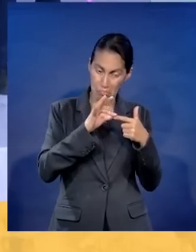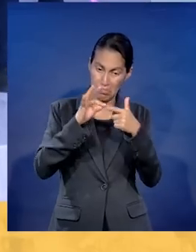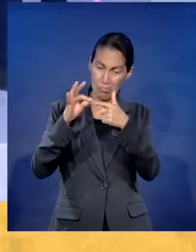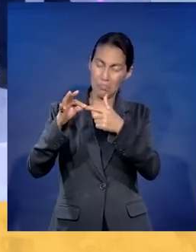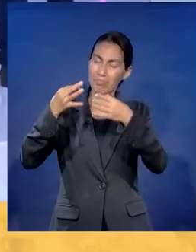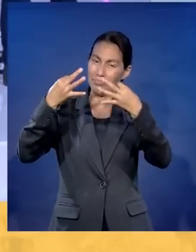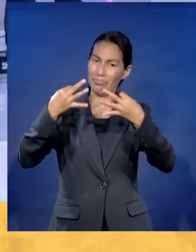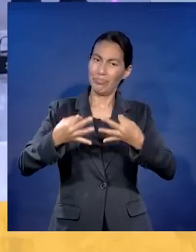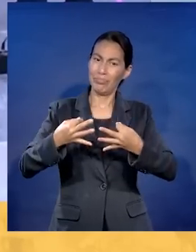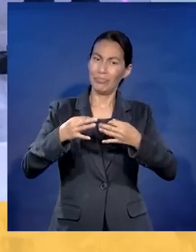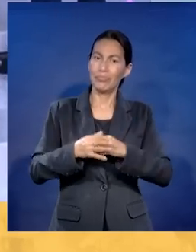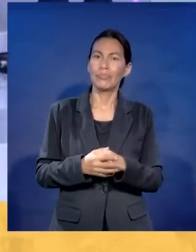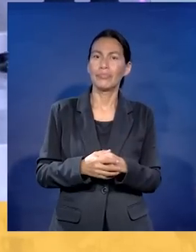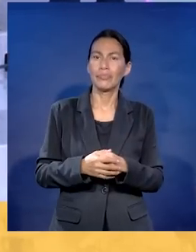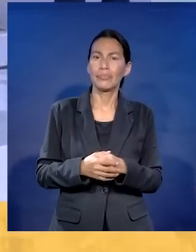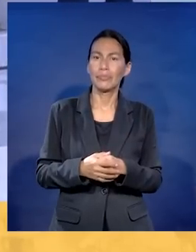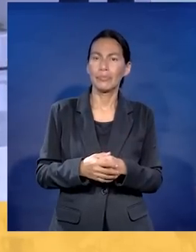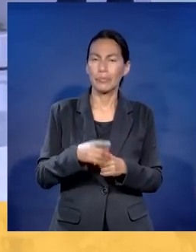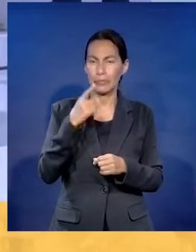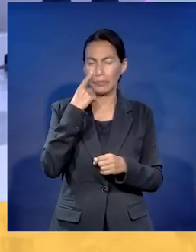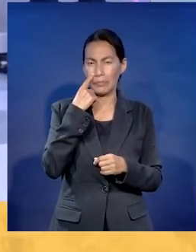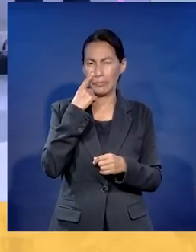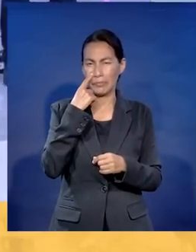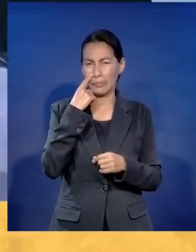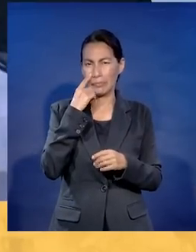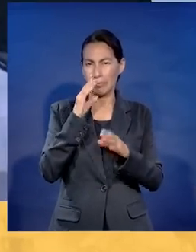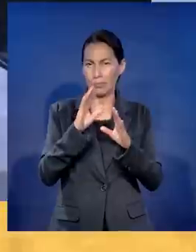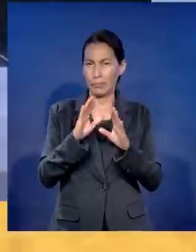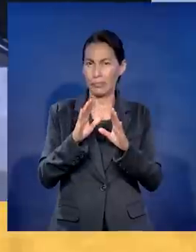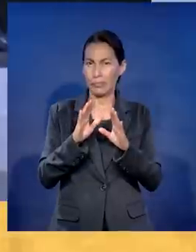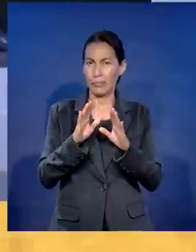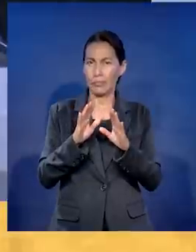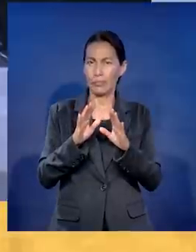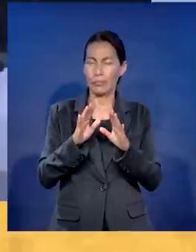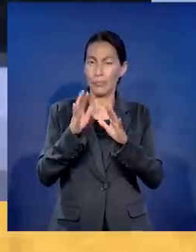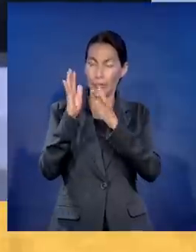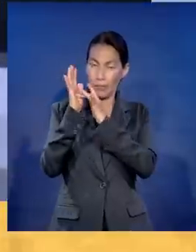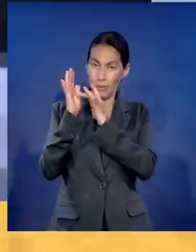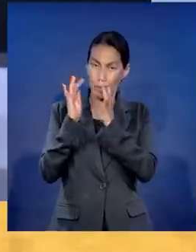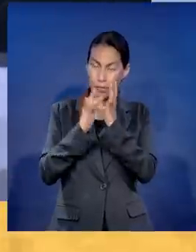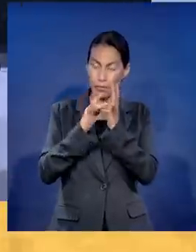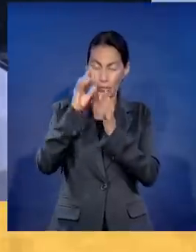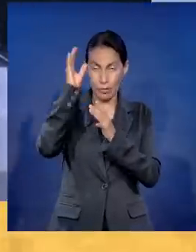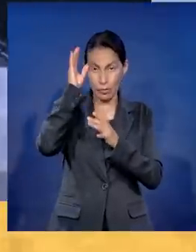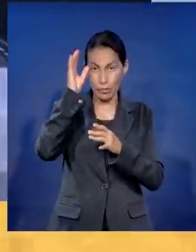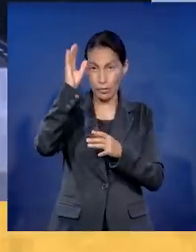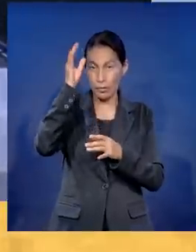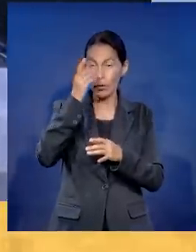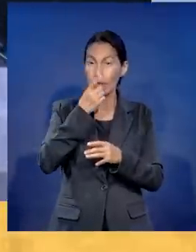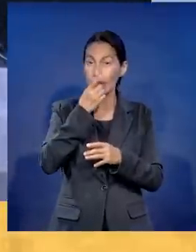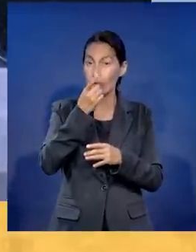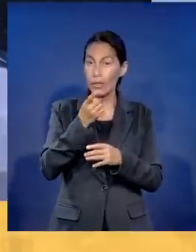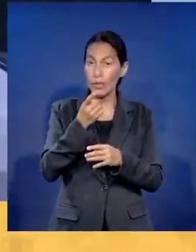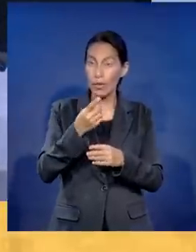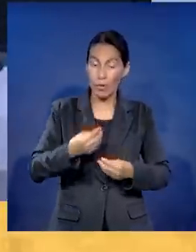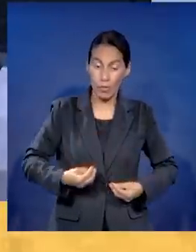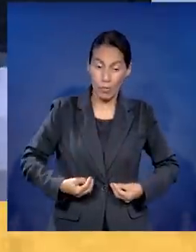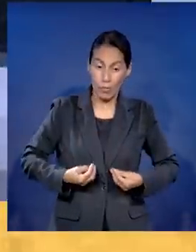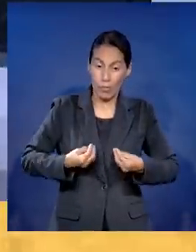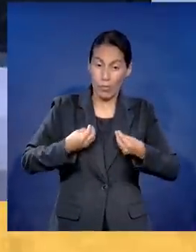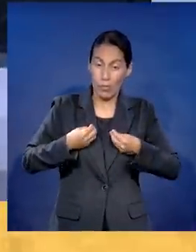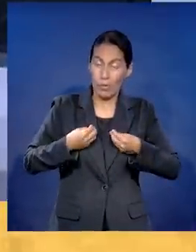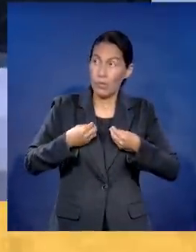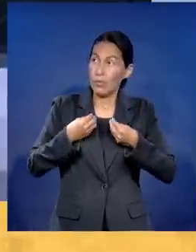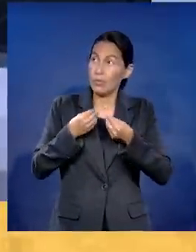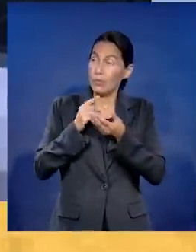la correcta orientación después sujeto a la voluntad bueno Déjeme hacer una paréntesis el mismo señor Jesucristo nos enseñó